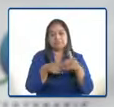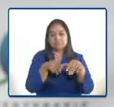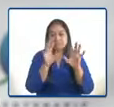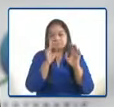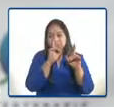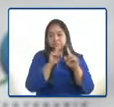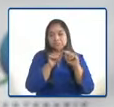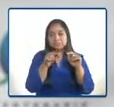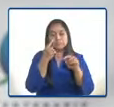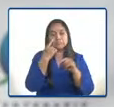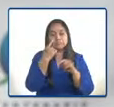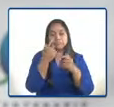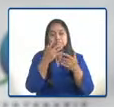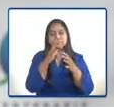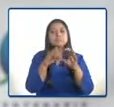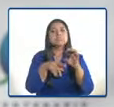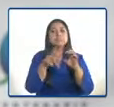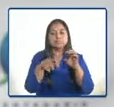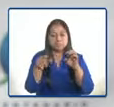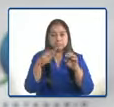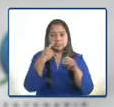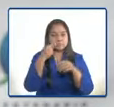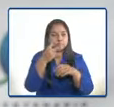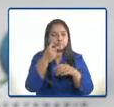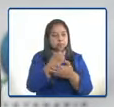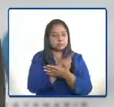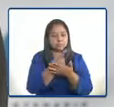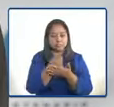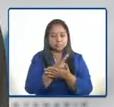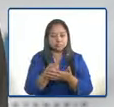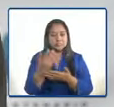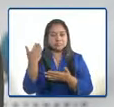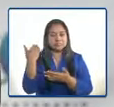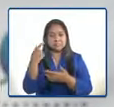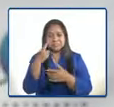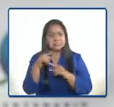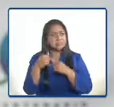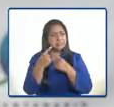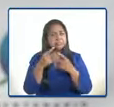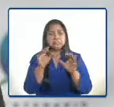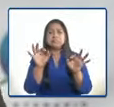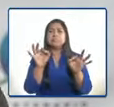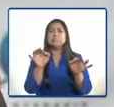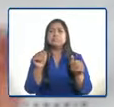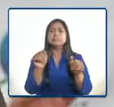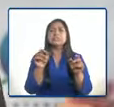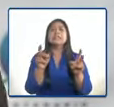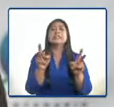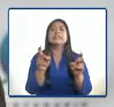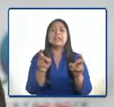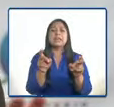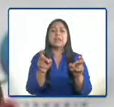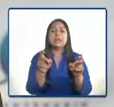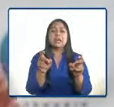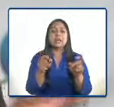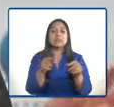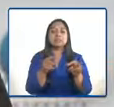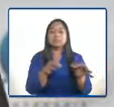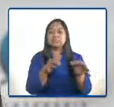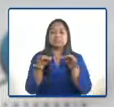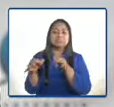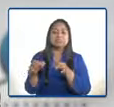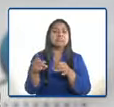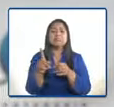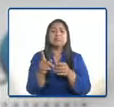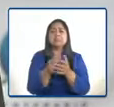y las estadísticas a partir de estas dos últimas semanas nos ha funcionado muy bien. Así que el tema en sí, la extensión, no